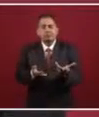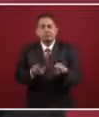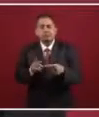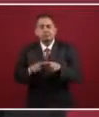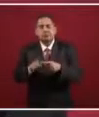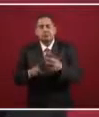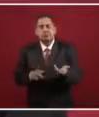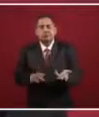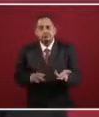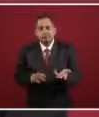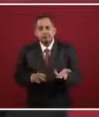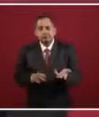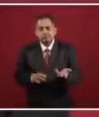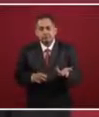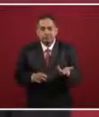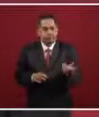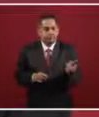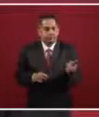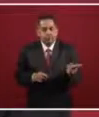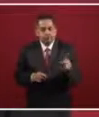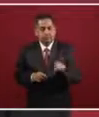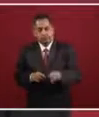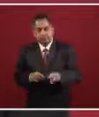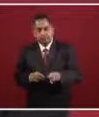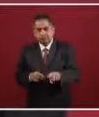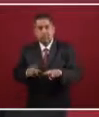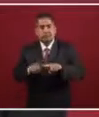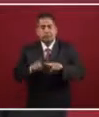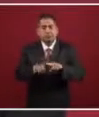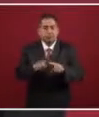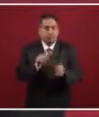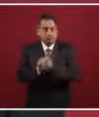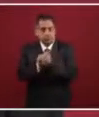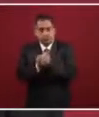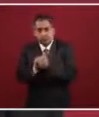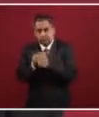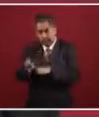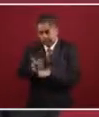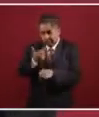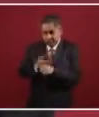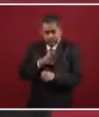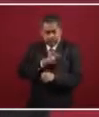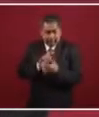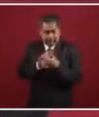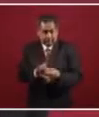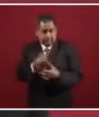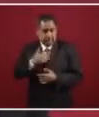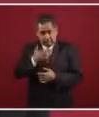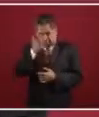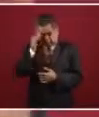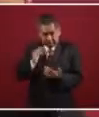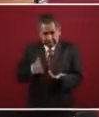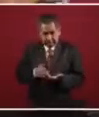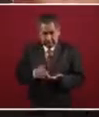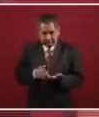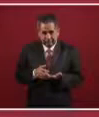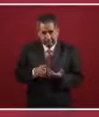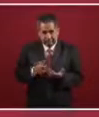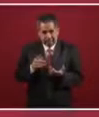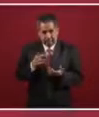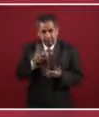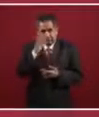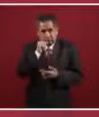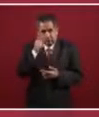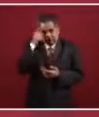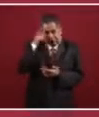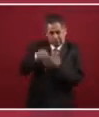sido, a quien había estado conmigo de secretario particular. Era dificilísimo,